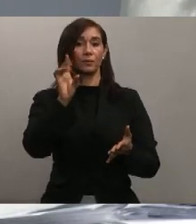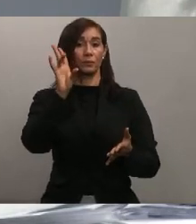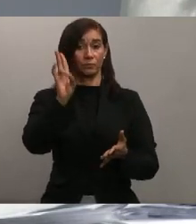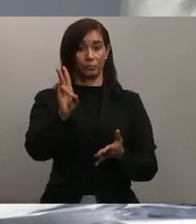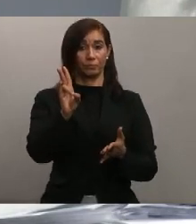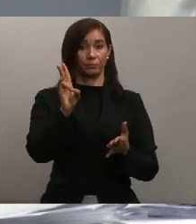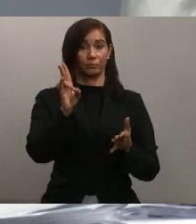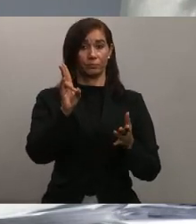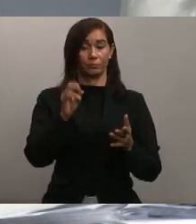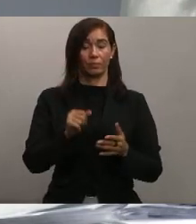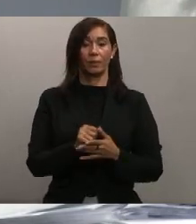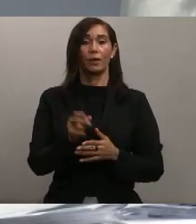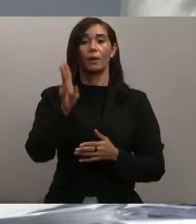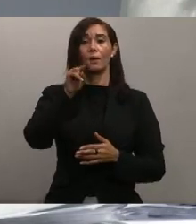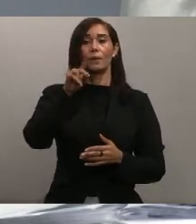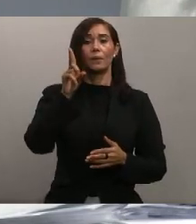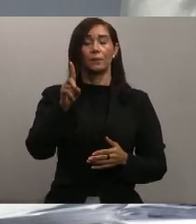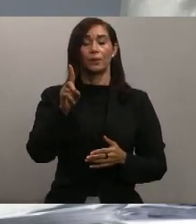1.387,